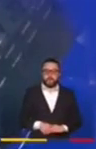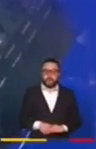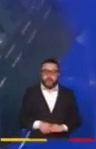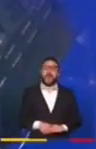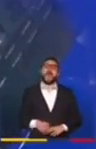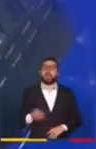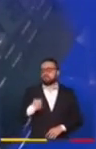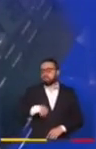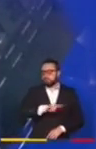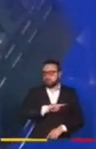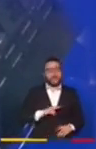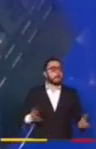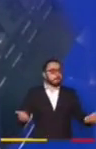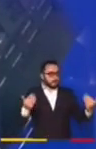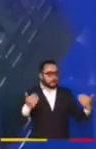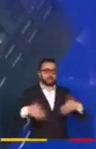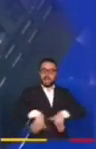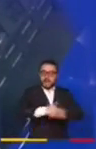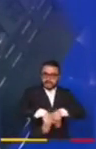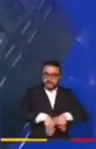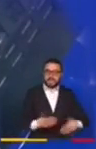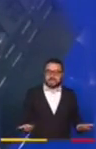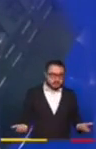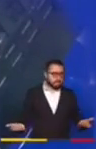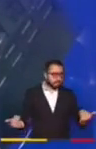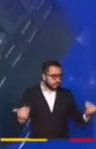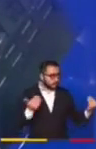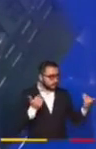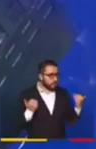Pues vamos a las calles, amigos y amigas.